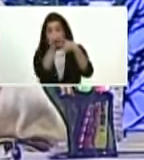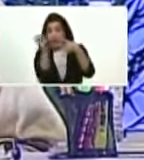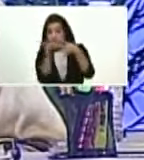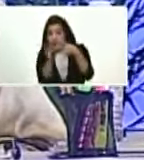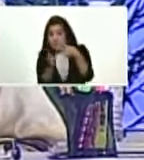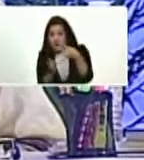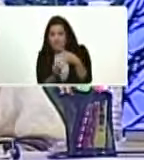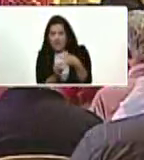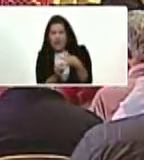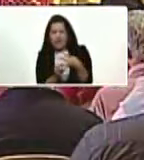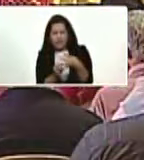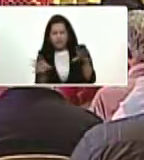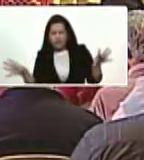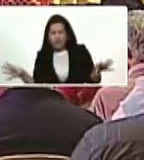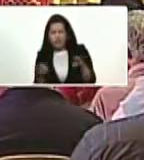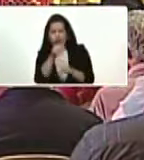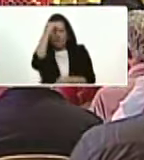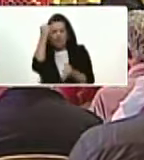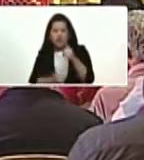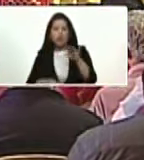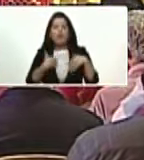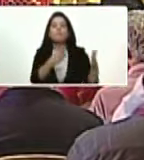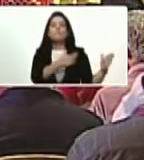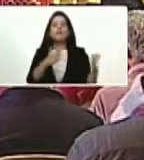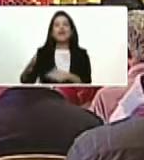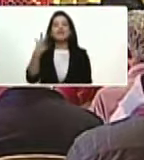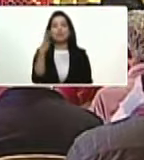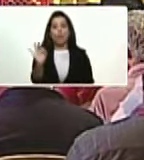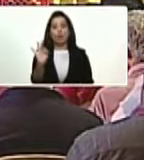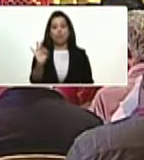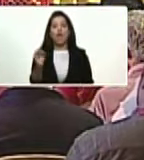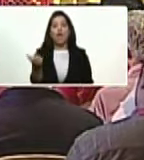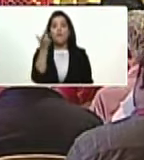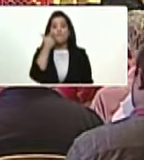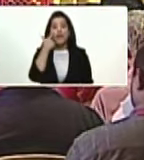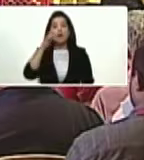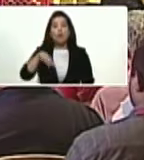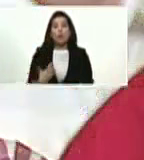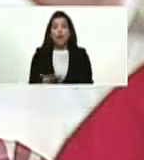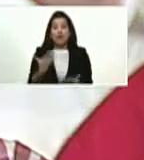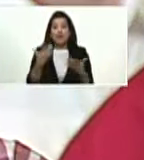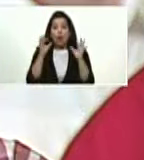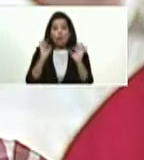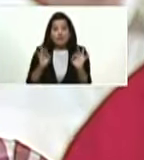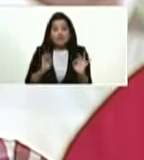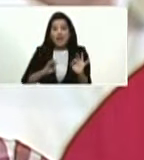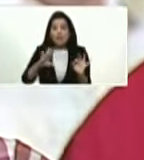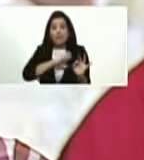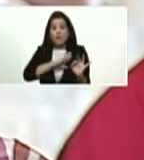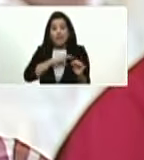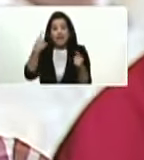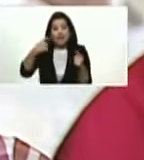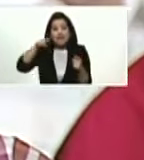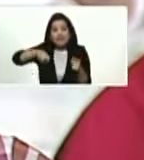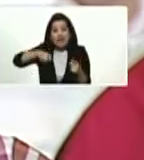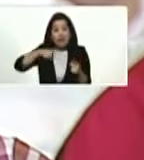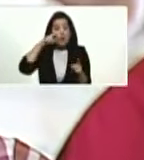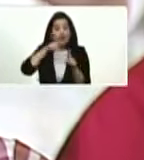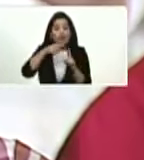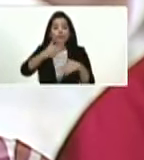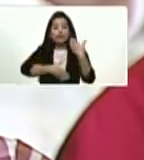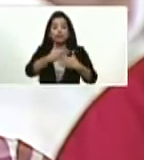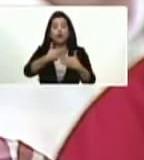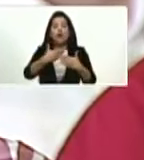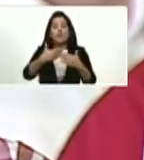la definición de los bienes fundamentales que nosotros en la emergencia y en el proceso de estabilización durante todo el